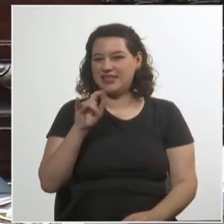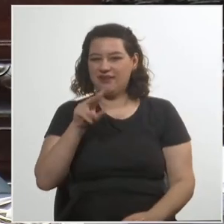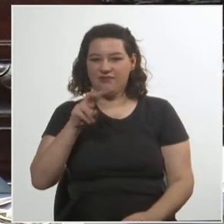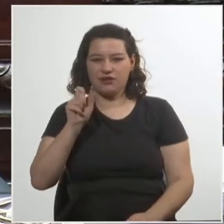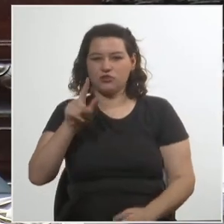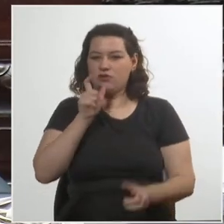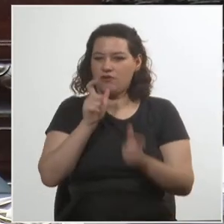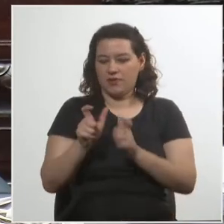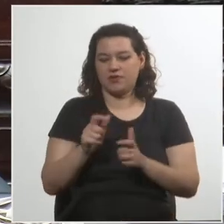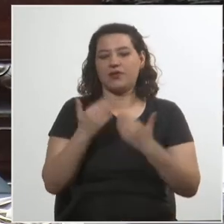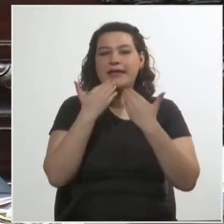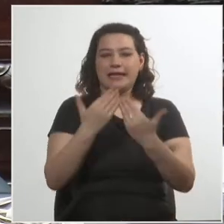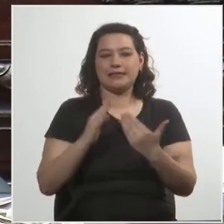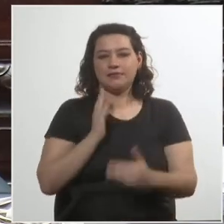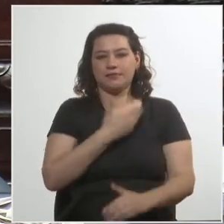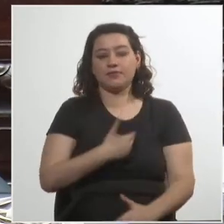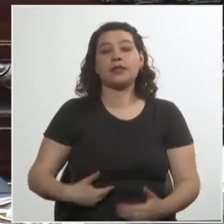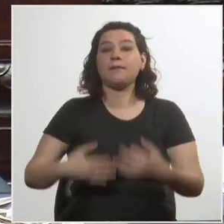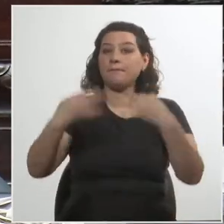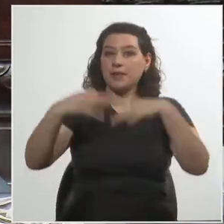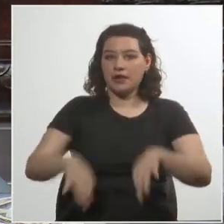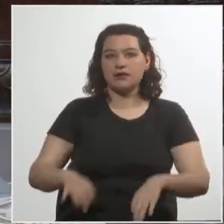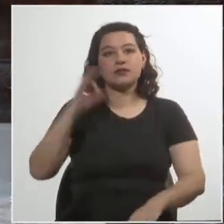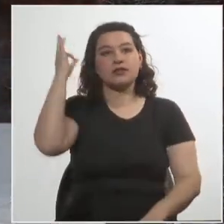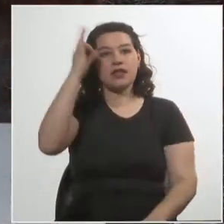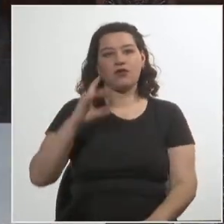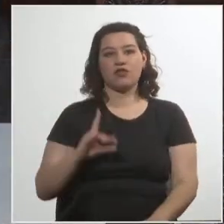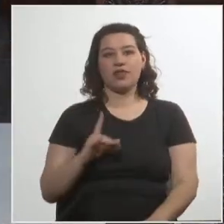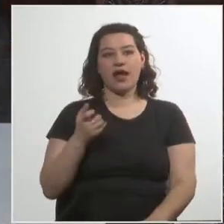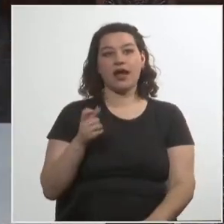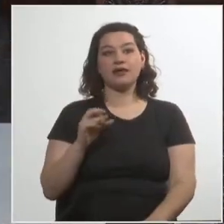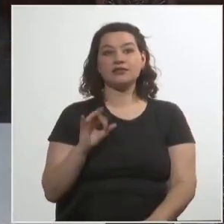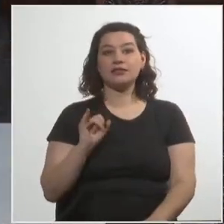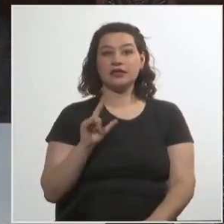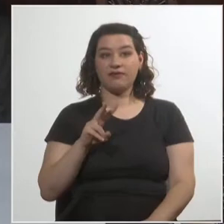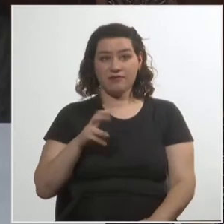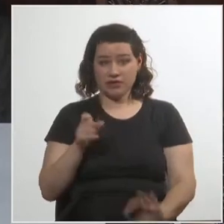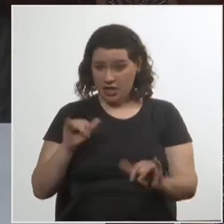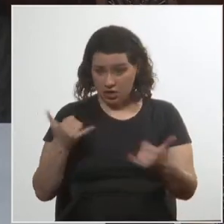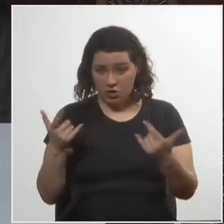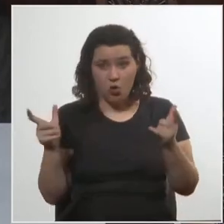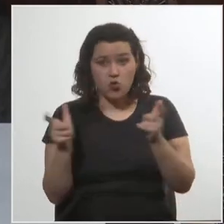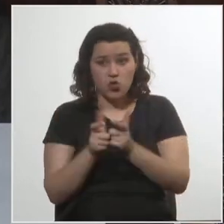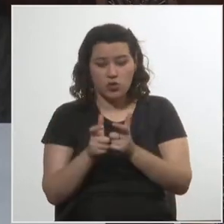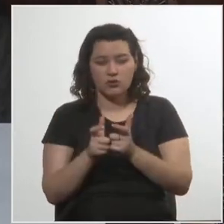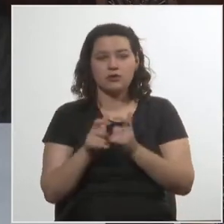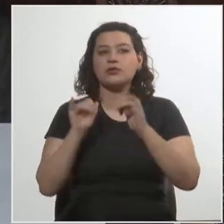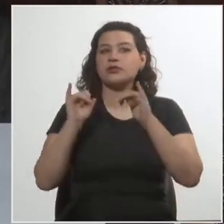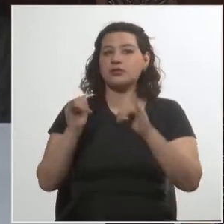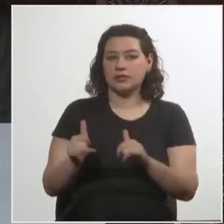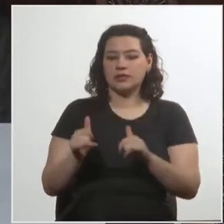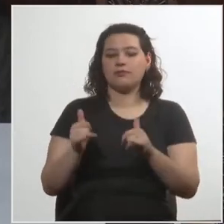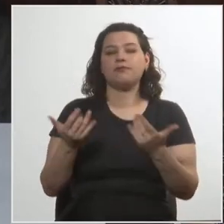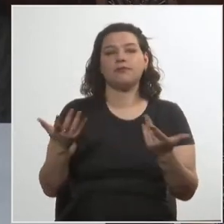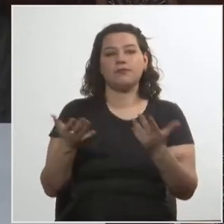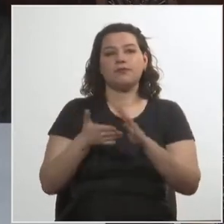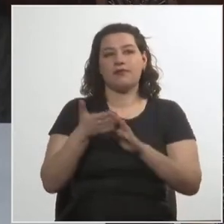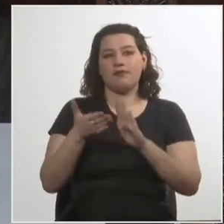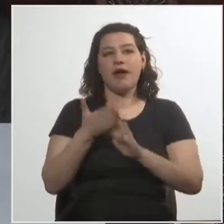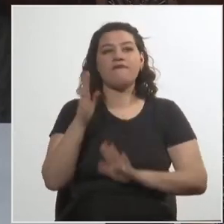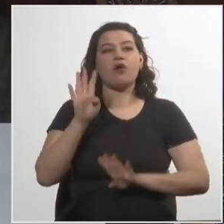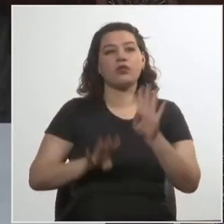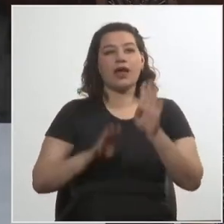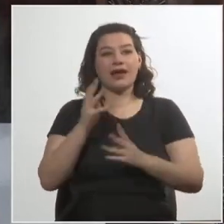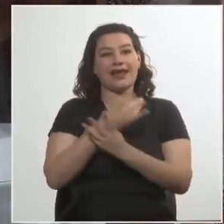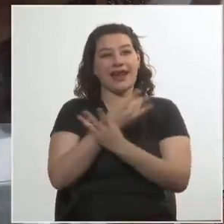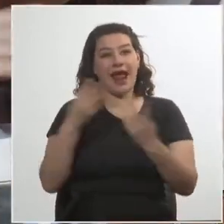presidente Gracias senador bien senador da Silva se han reunido y no a considerar la votación